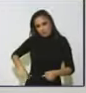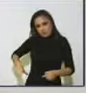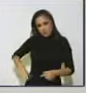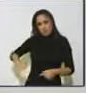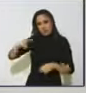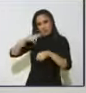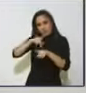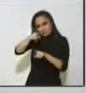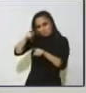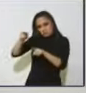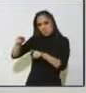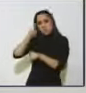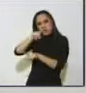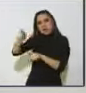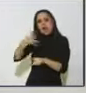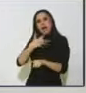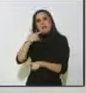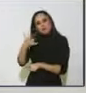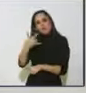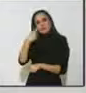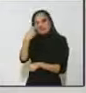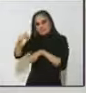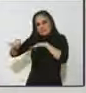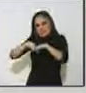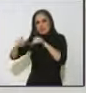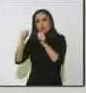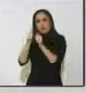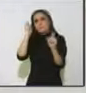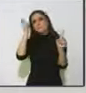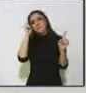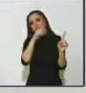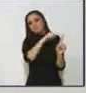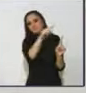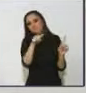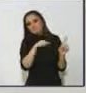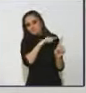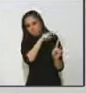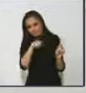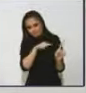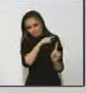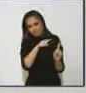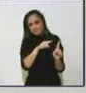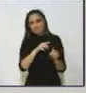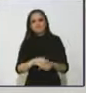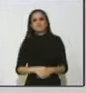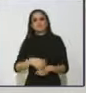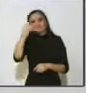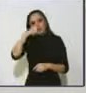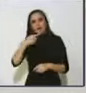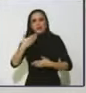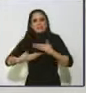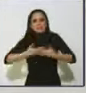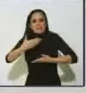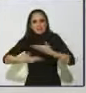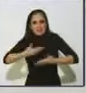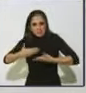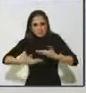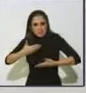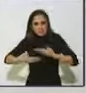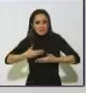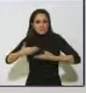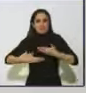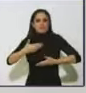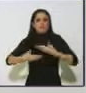que saben que tienen que luchar cotidianamente con los microbuseros para no mencionar a todos el servicio que hay de transporte público